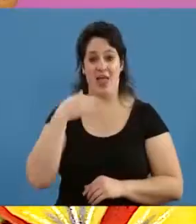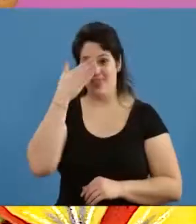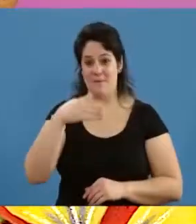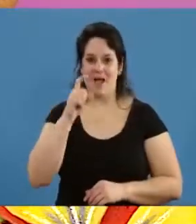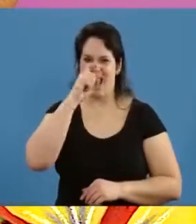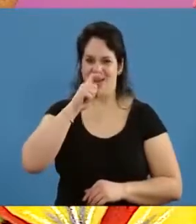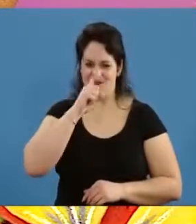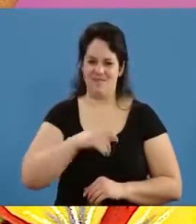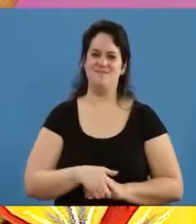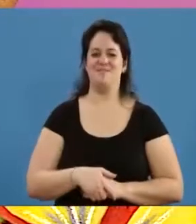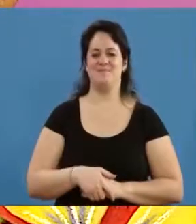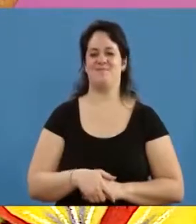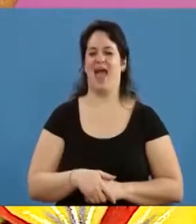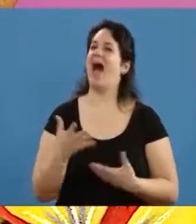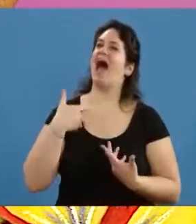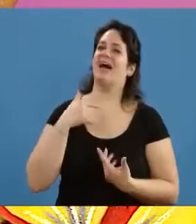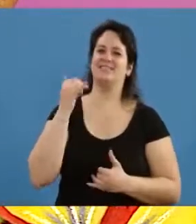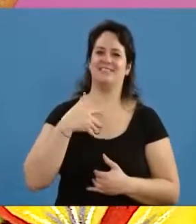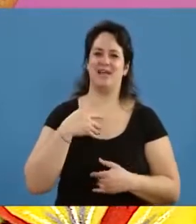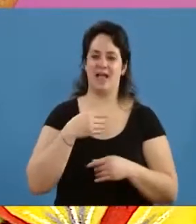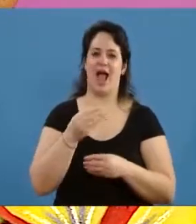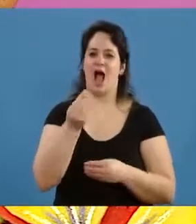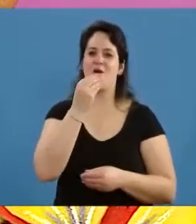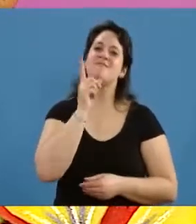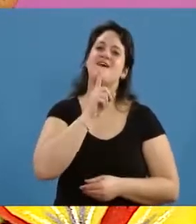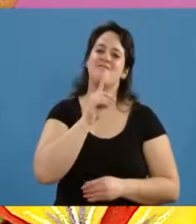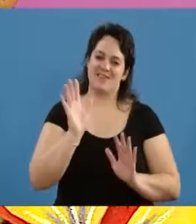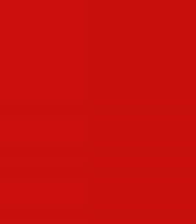loro Pepe. Sí, le voy a preparar la frutita.